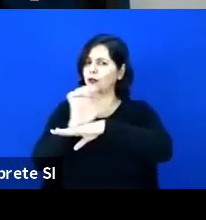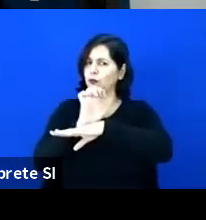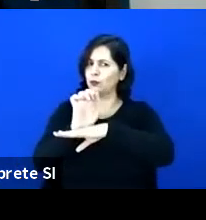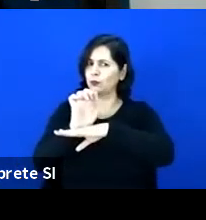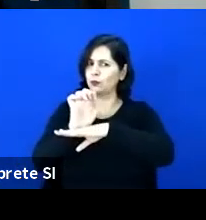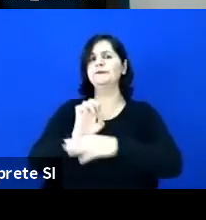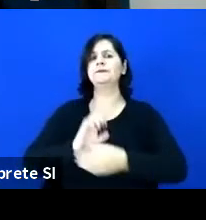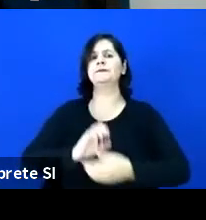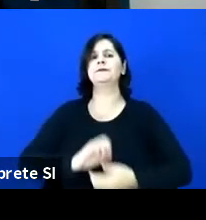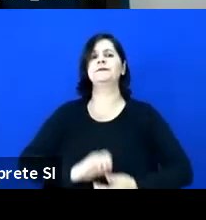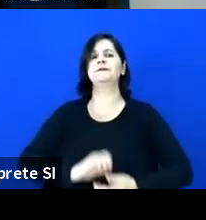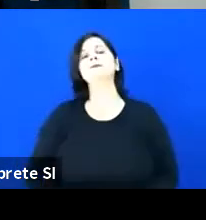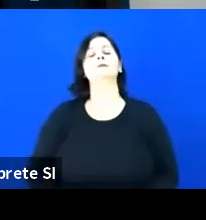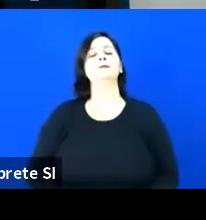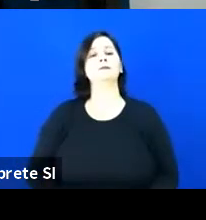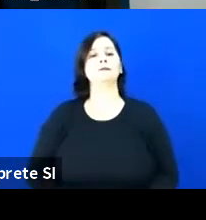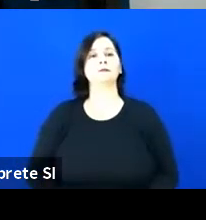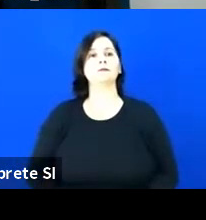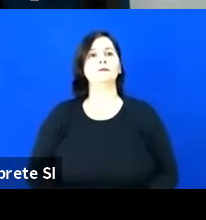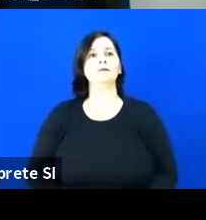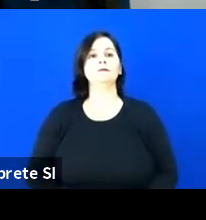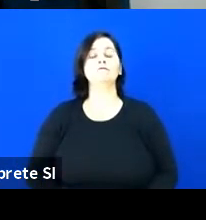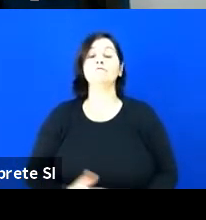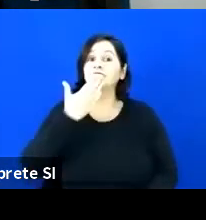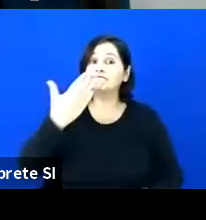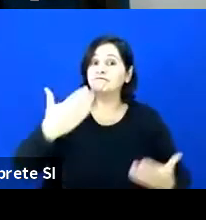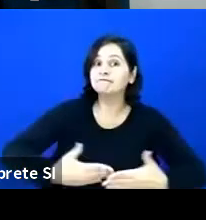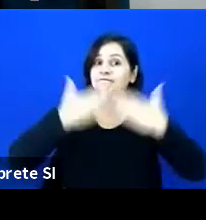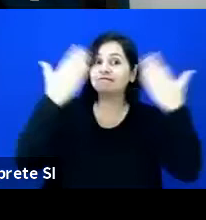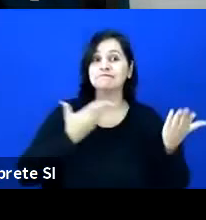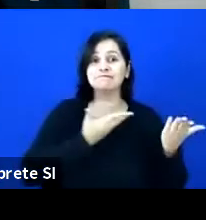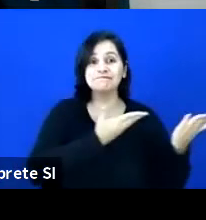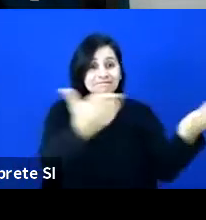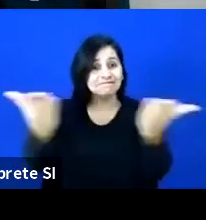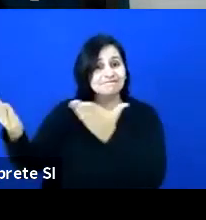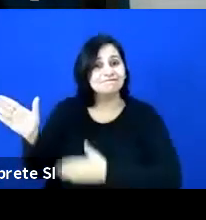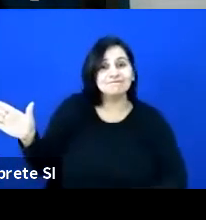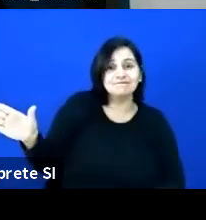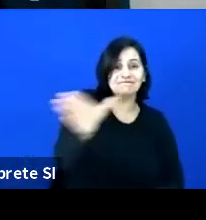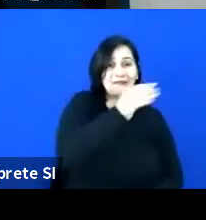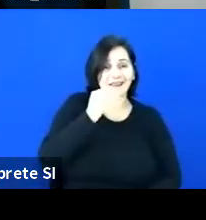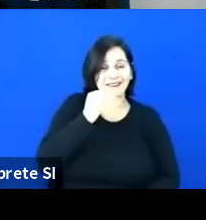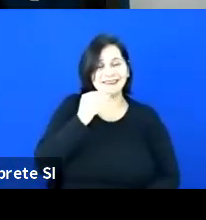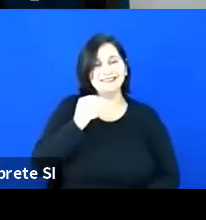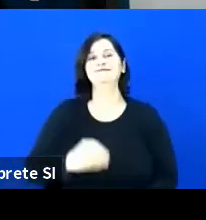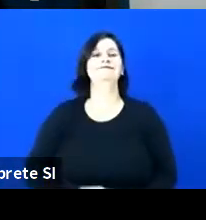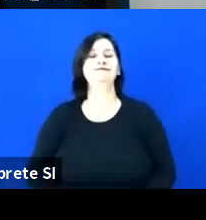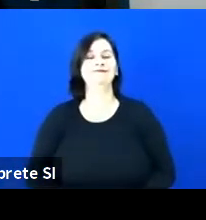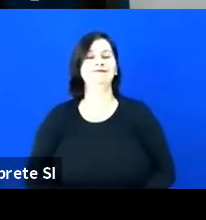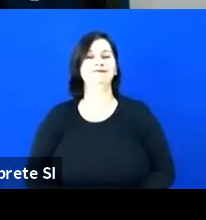Gracias, buenos días a todas y a todos. Bueno, la gran mayoría ha hablado que desde hace 30